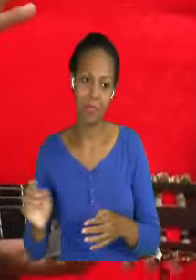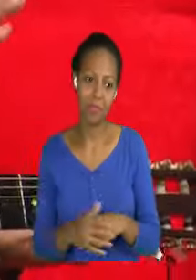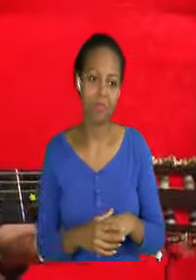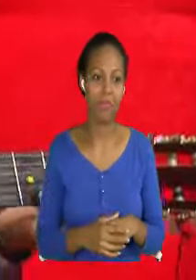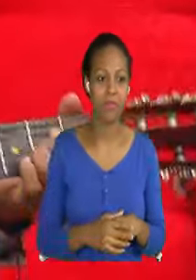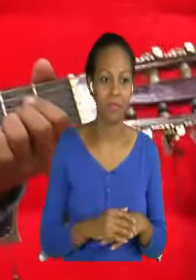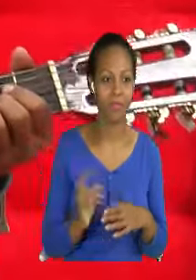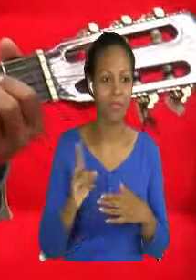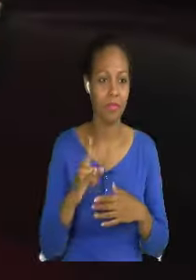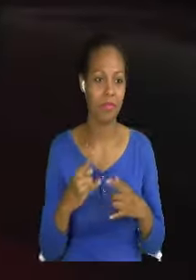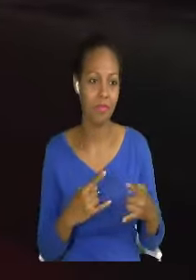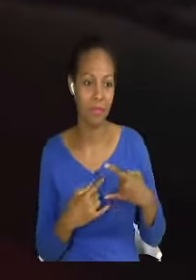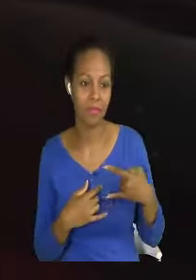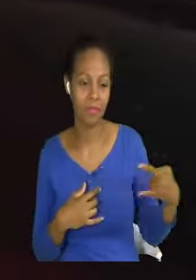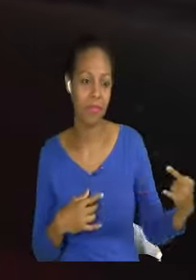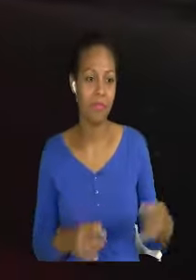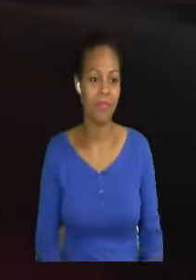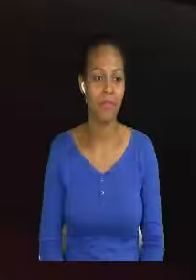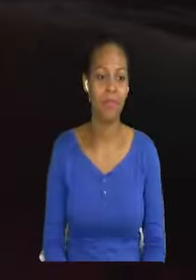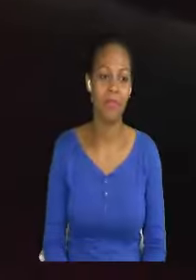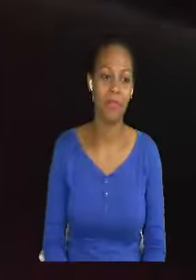pega es porque vamos a...